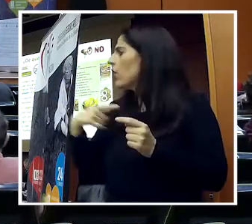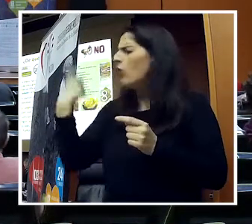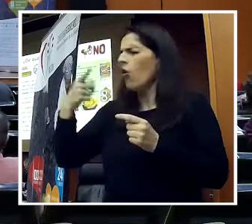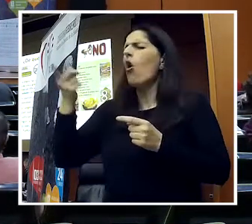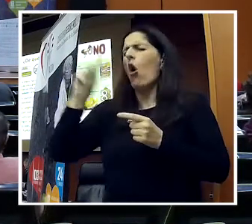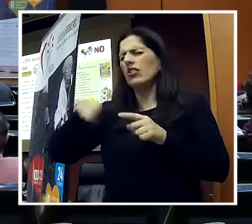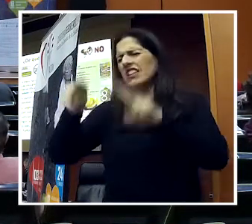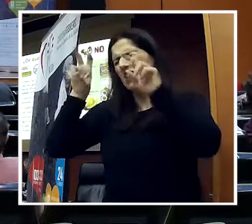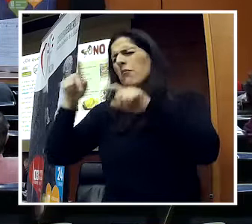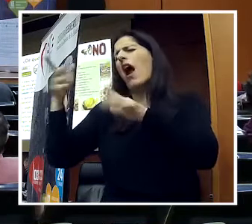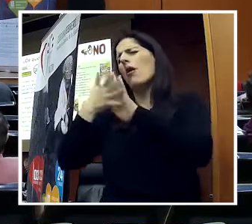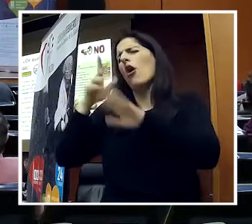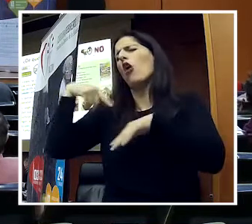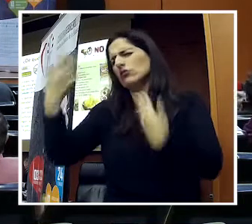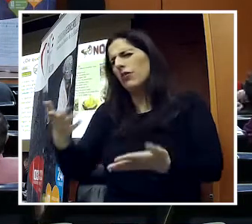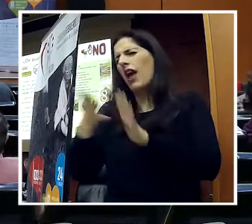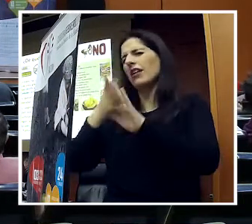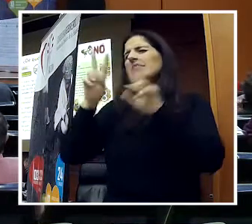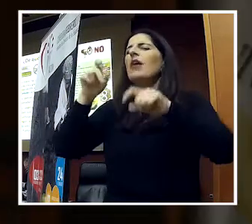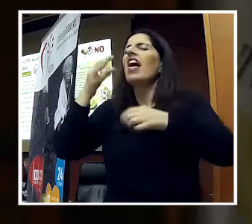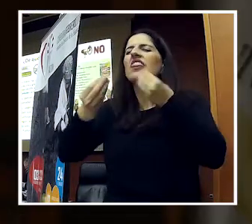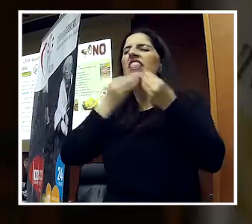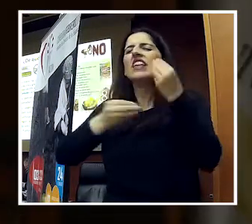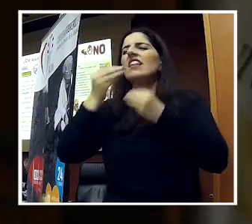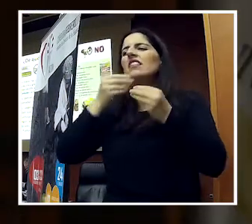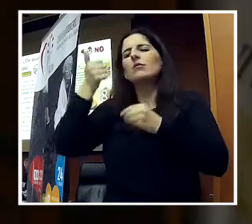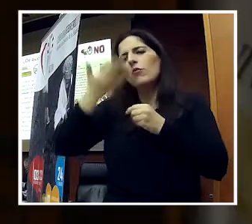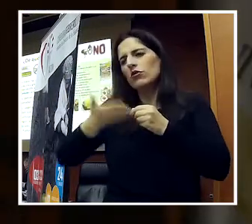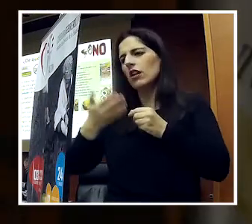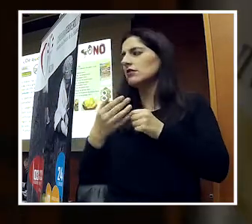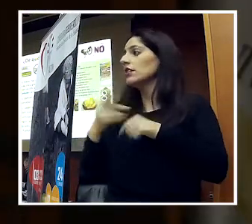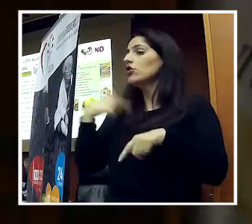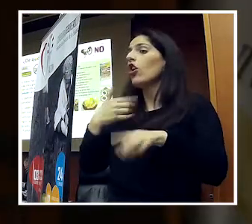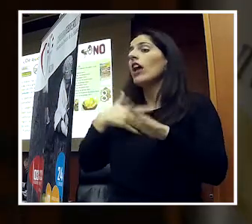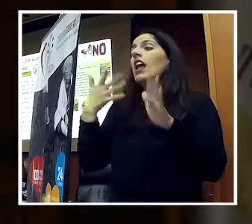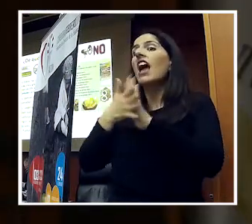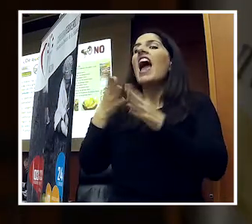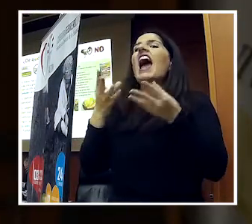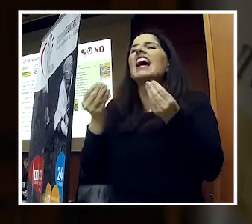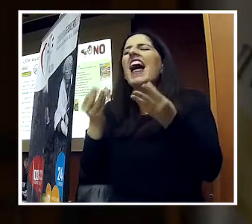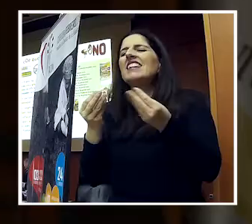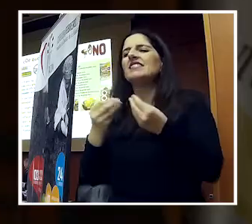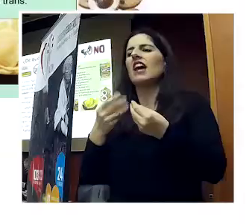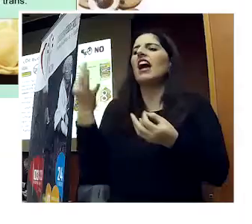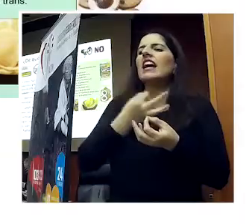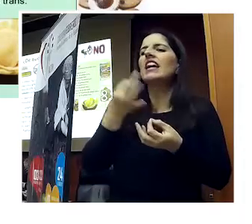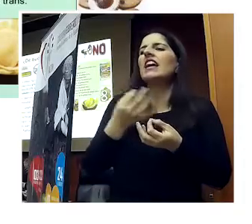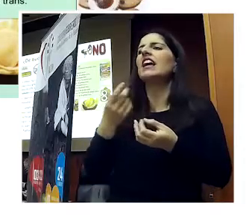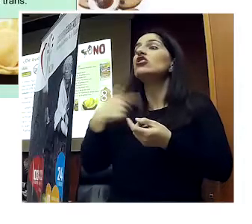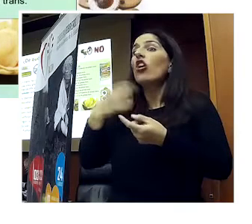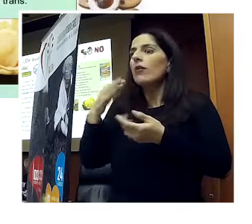tema varias veces más cuando se hable de dieta, de alimentación a lo largo de toda la jornada, pero sobre todo en el tema de las grasas, ¿de qué debemos de huir,